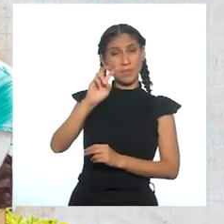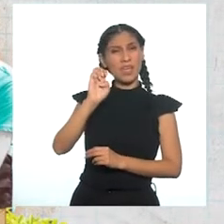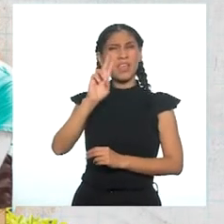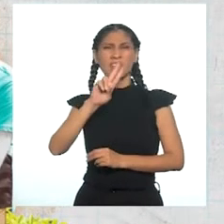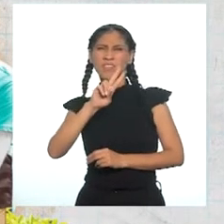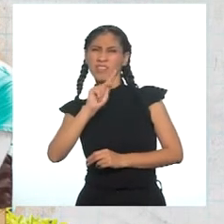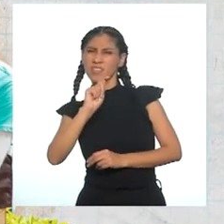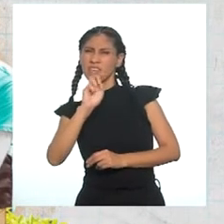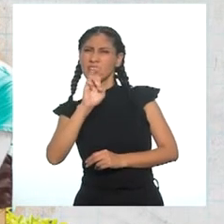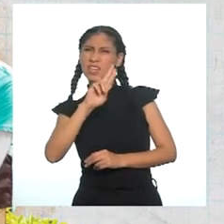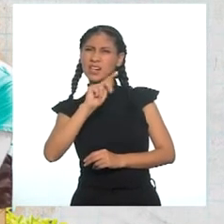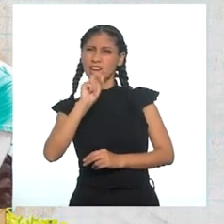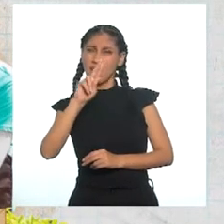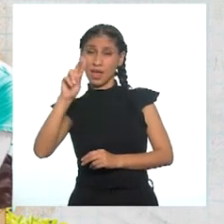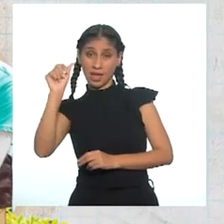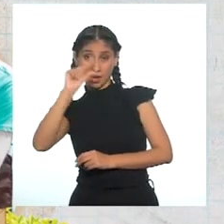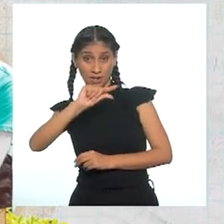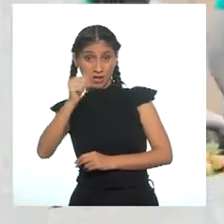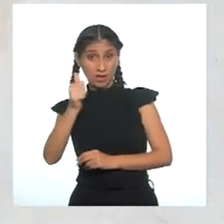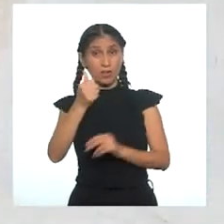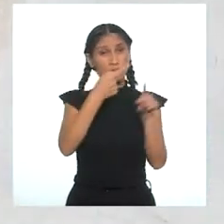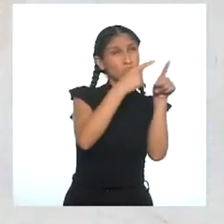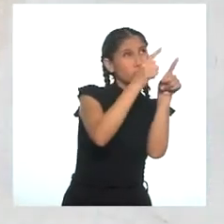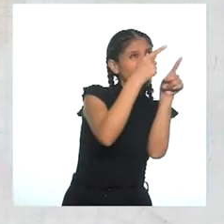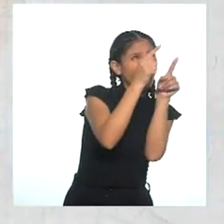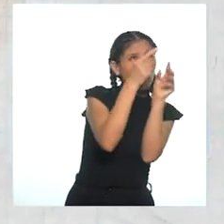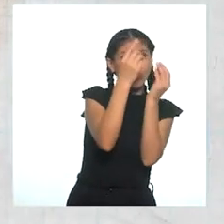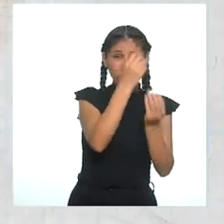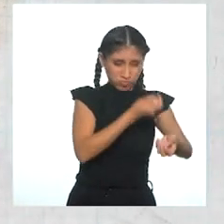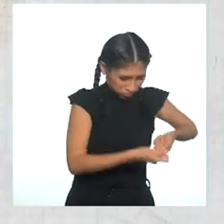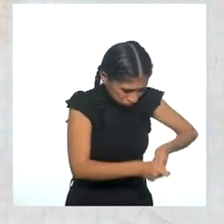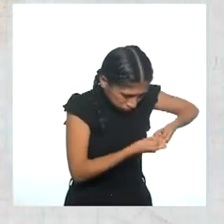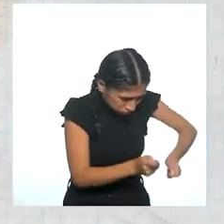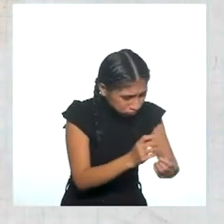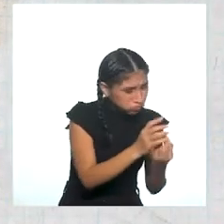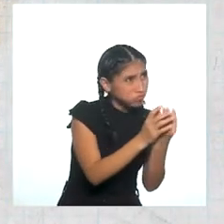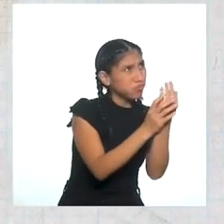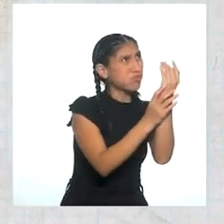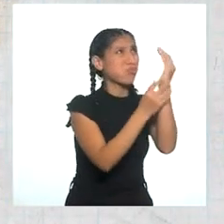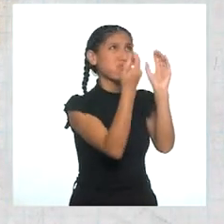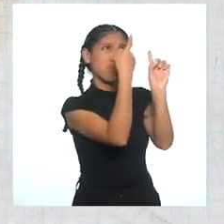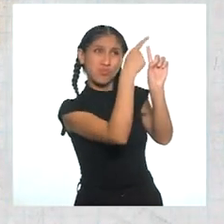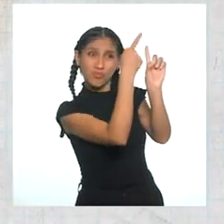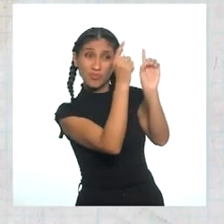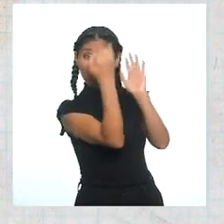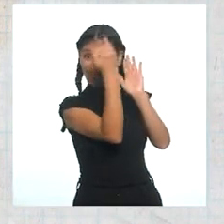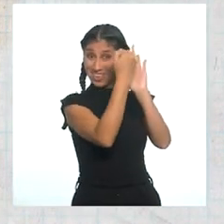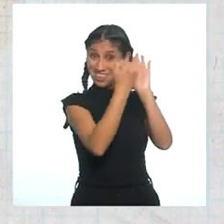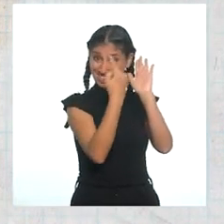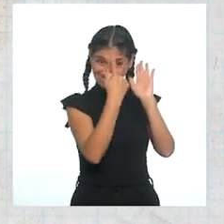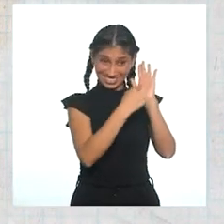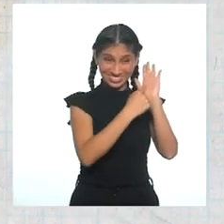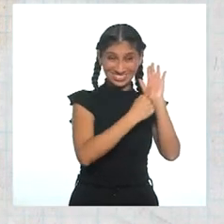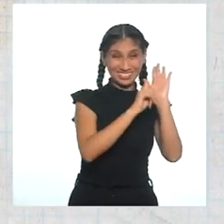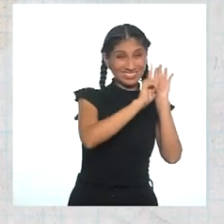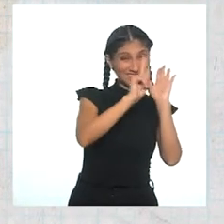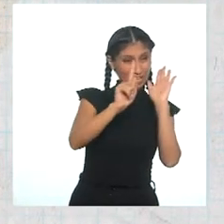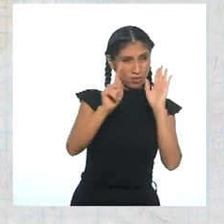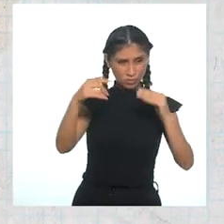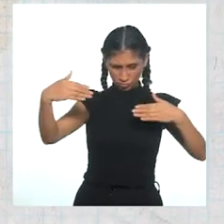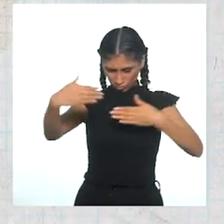vainita, apio y cebollita china. Observa en la imagen los dos ejemplos de camas de